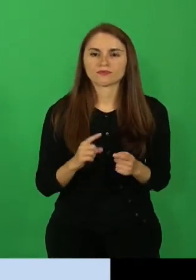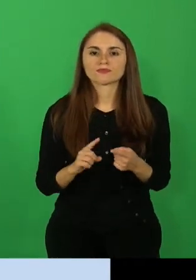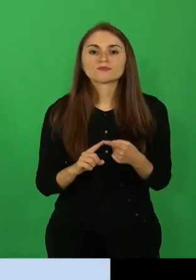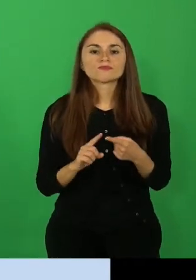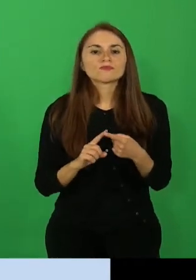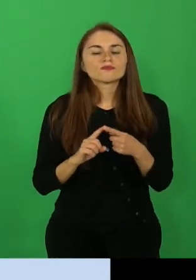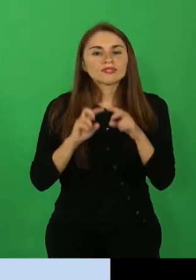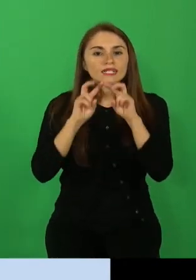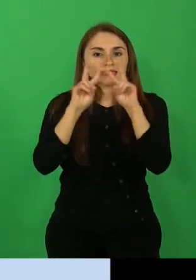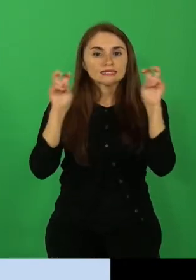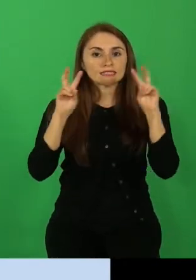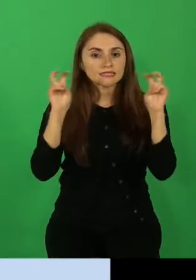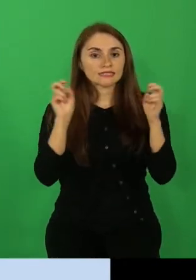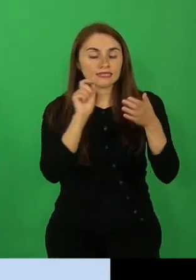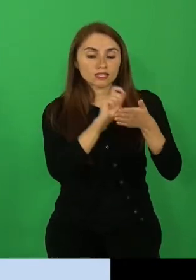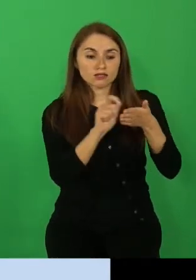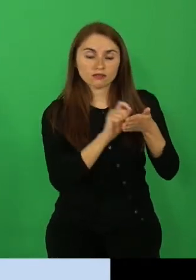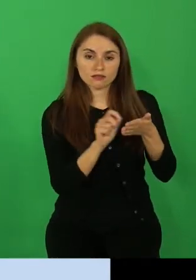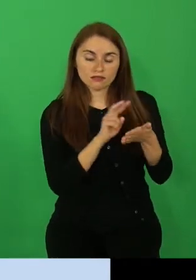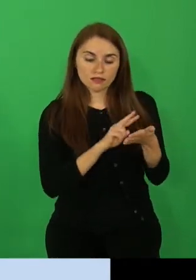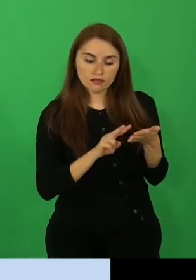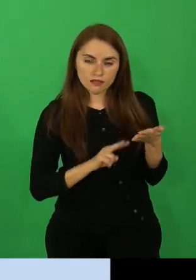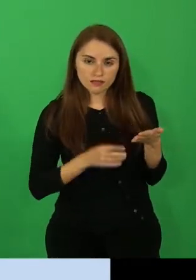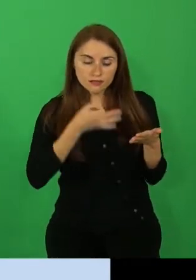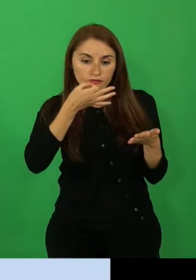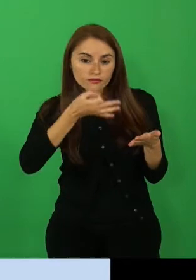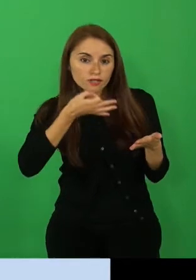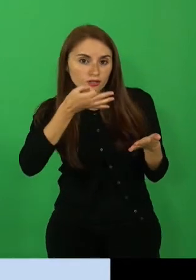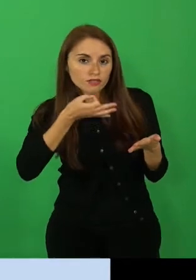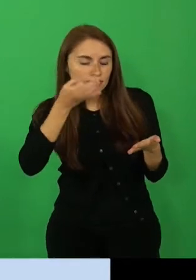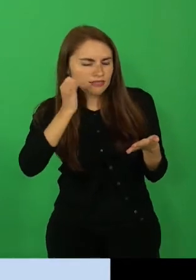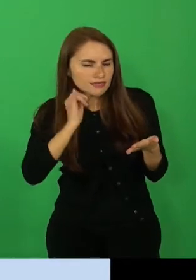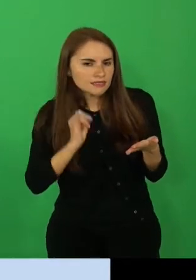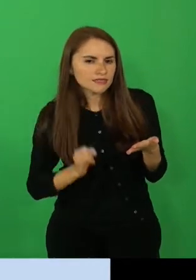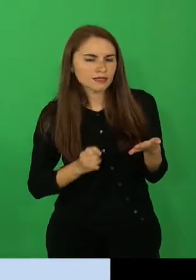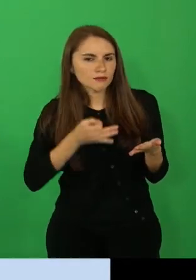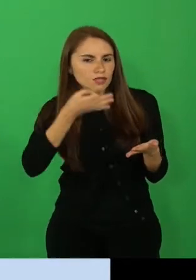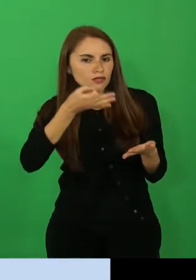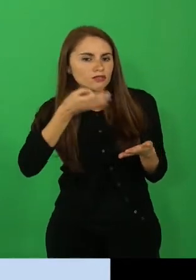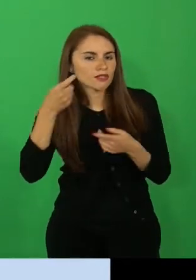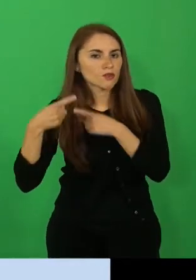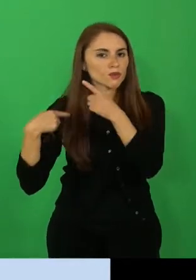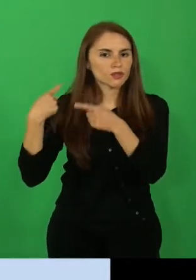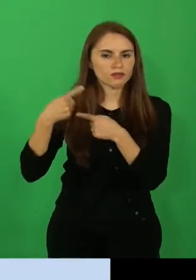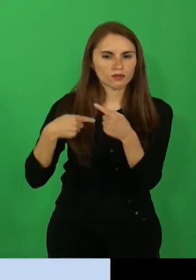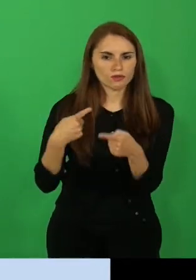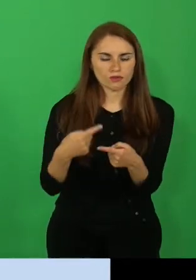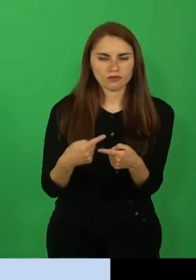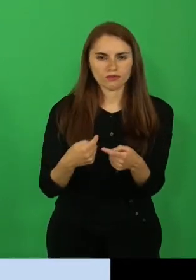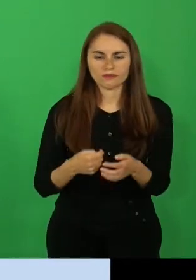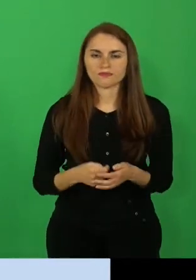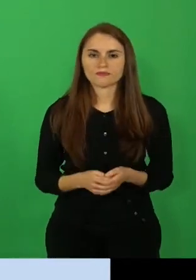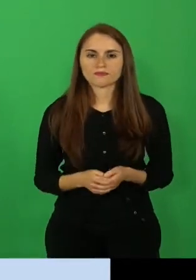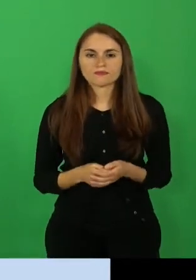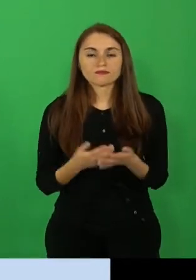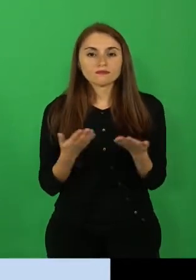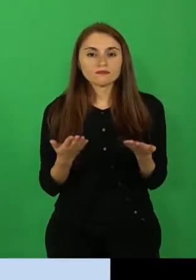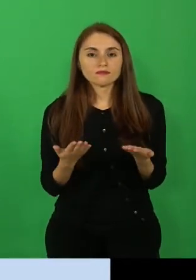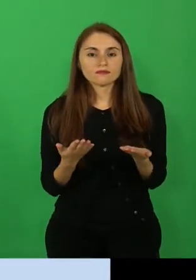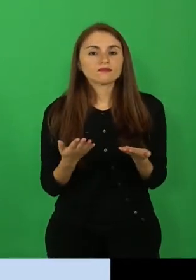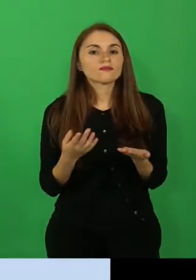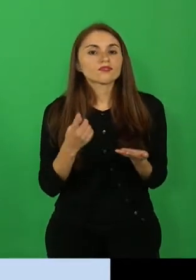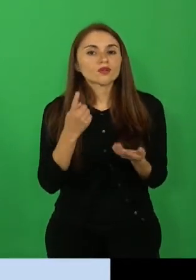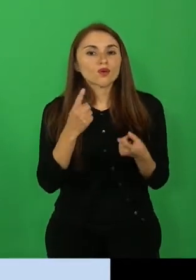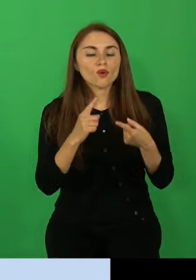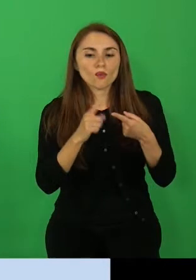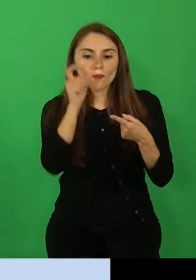los textos narrativos siempre nos van a relatar o nos van a contar algún hecho o una historia. Van a tener